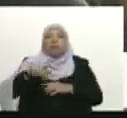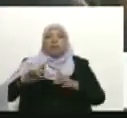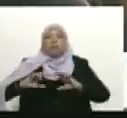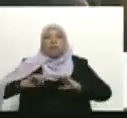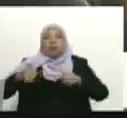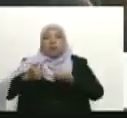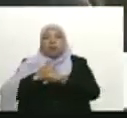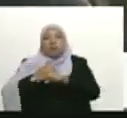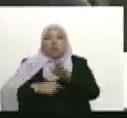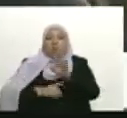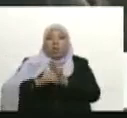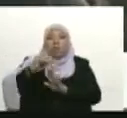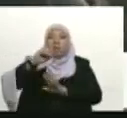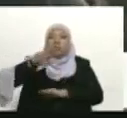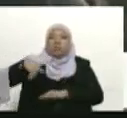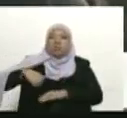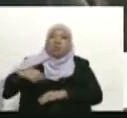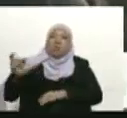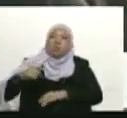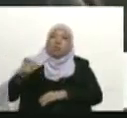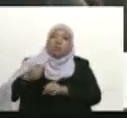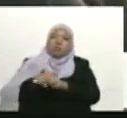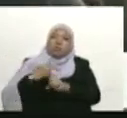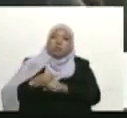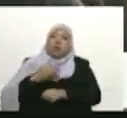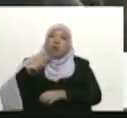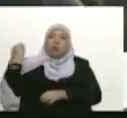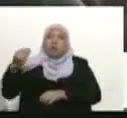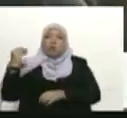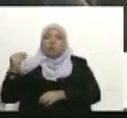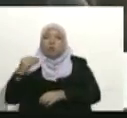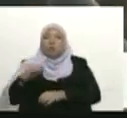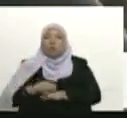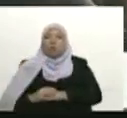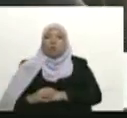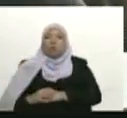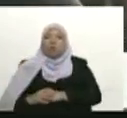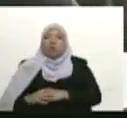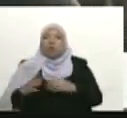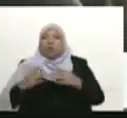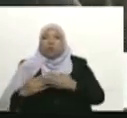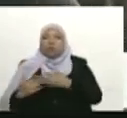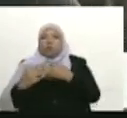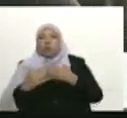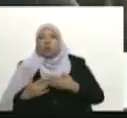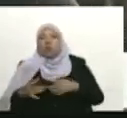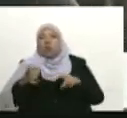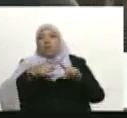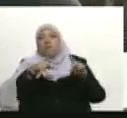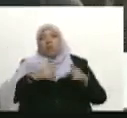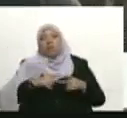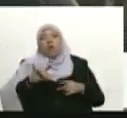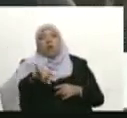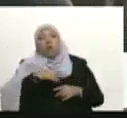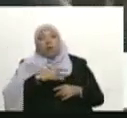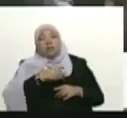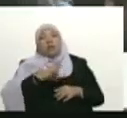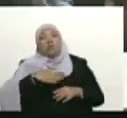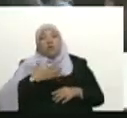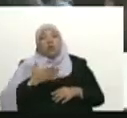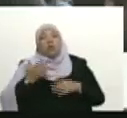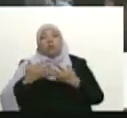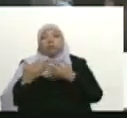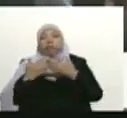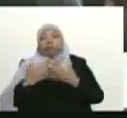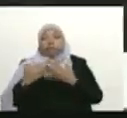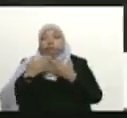empecemos a desarrollarla. Nosotros necesitamos que nuestra juventud, que nuestros estudiantes en las diversas universidades y carreras empiecen a trabajar